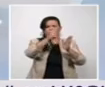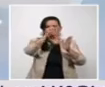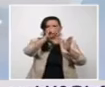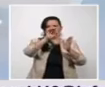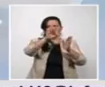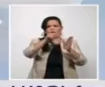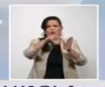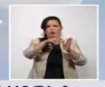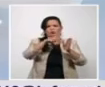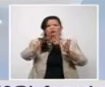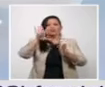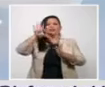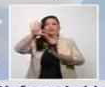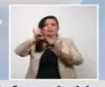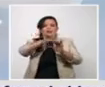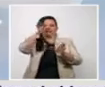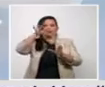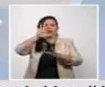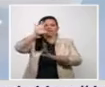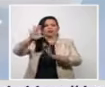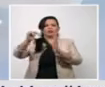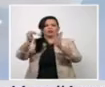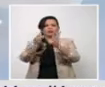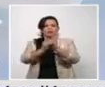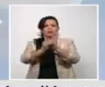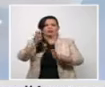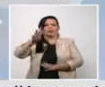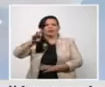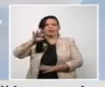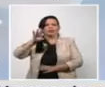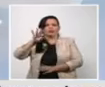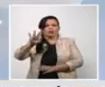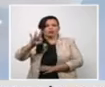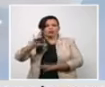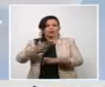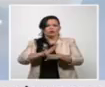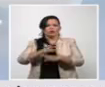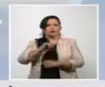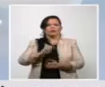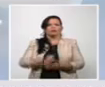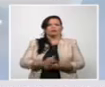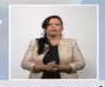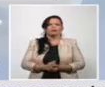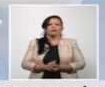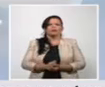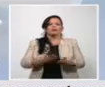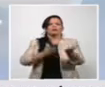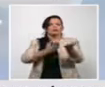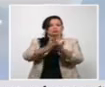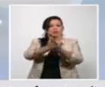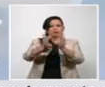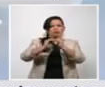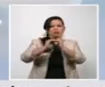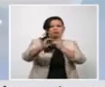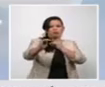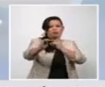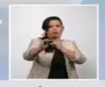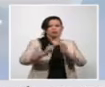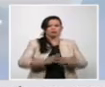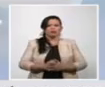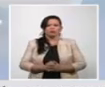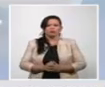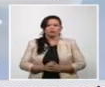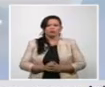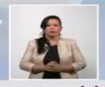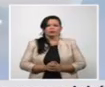5.038, que es el 98,6%, con una evolución clínica estable. Lamentamos en